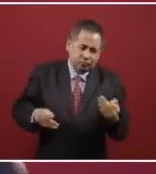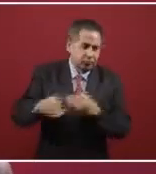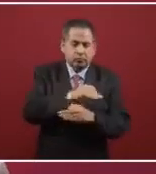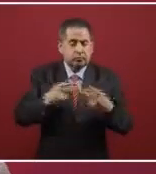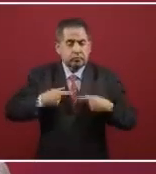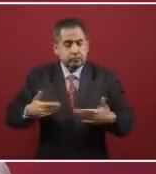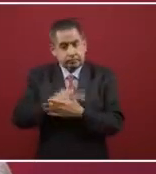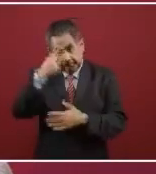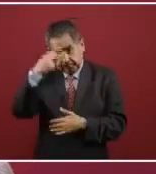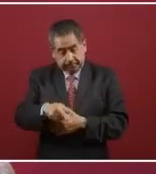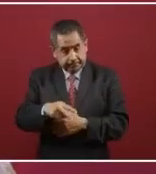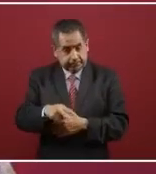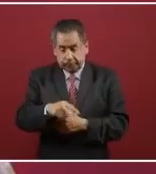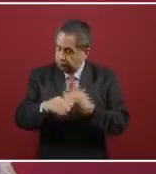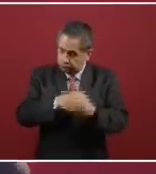los mexicanos